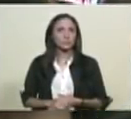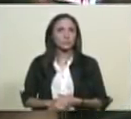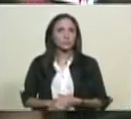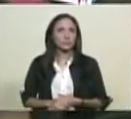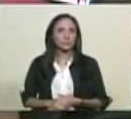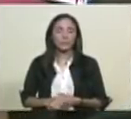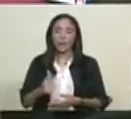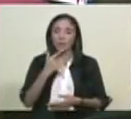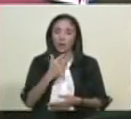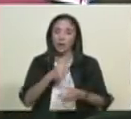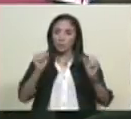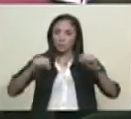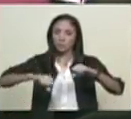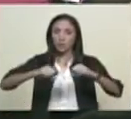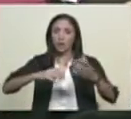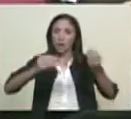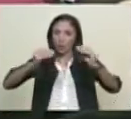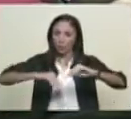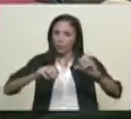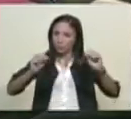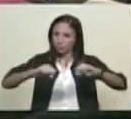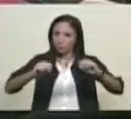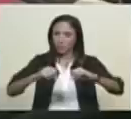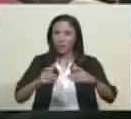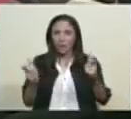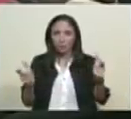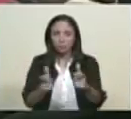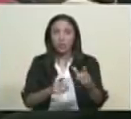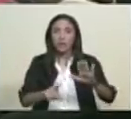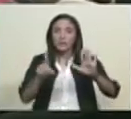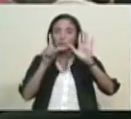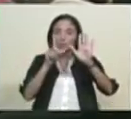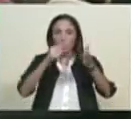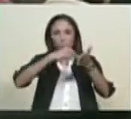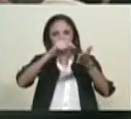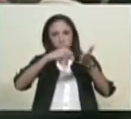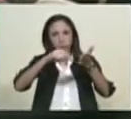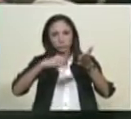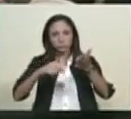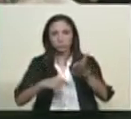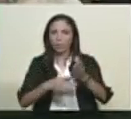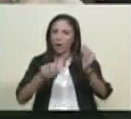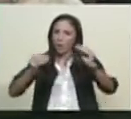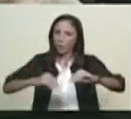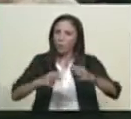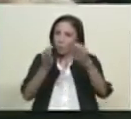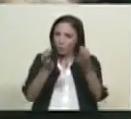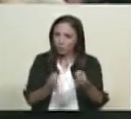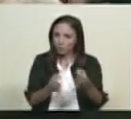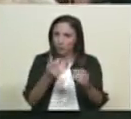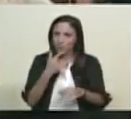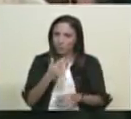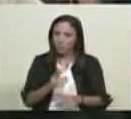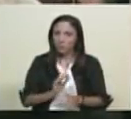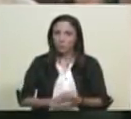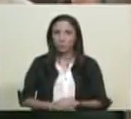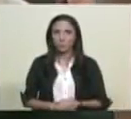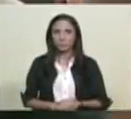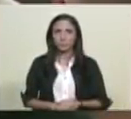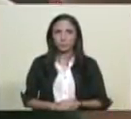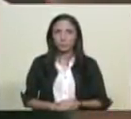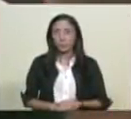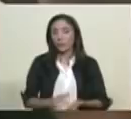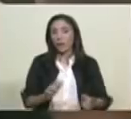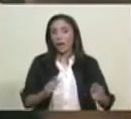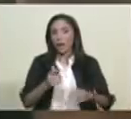Había un acuerdo consensuado con 6 puntos. Y yo, como había puesto